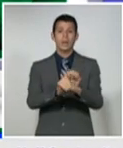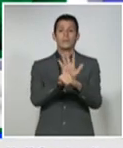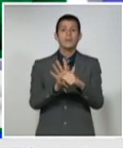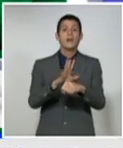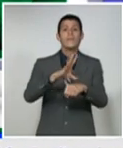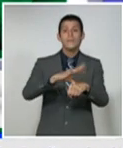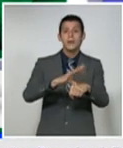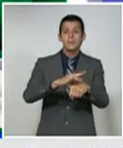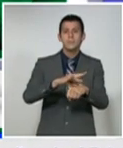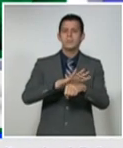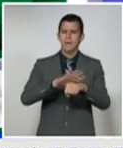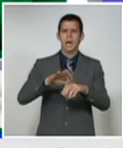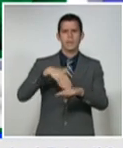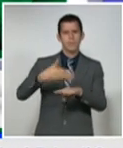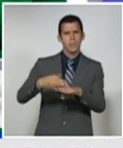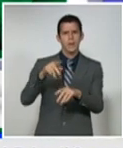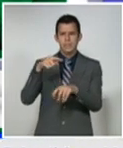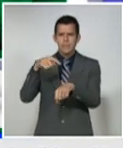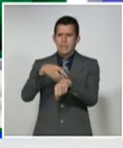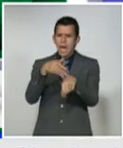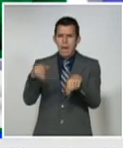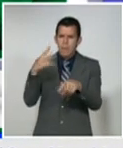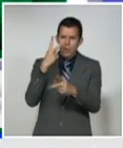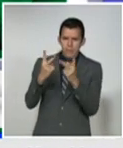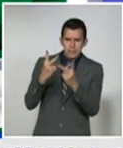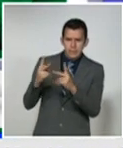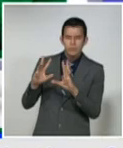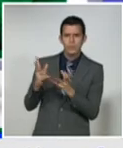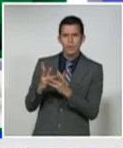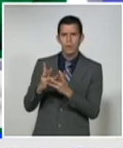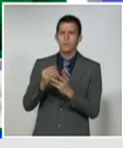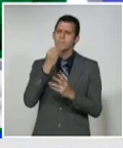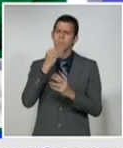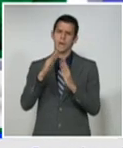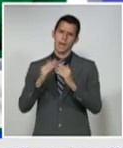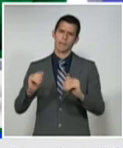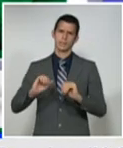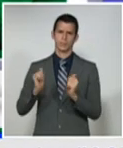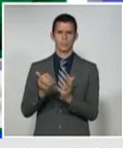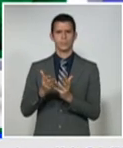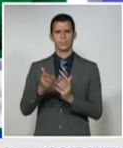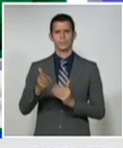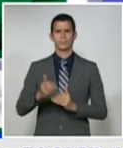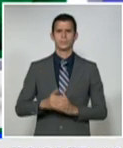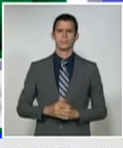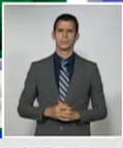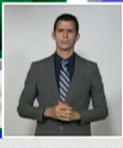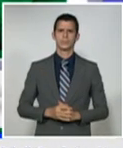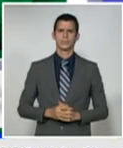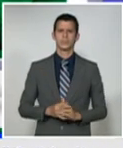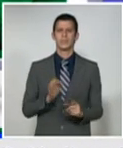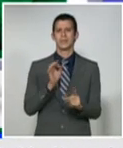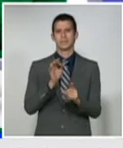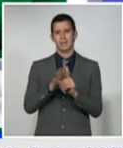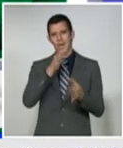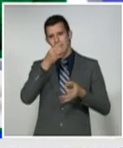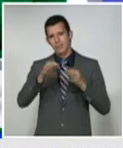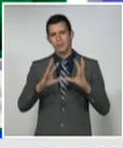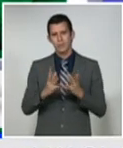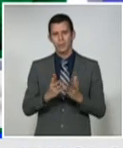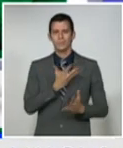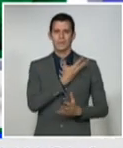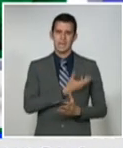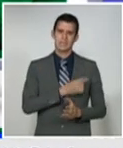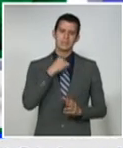Lamentamos al inicio de la conferencia, dimos las condolencias a familiares y amistades por el